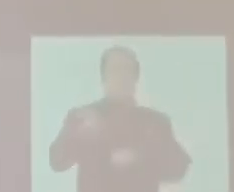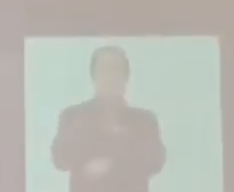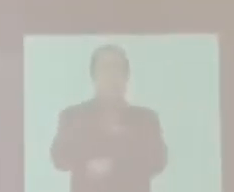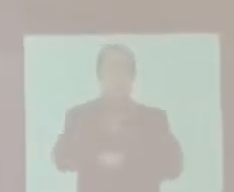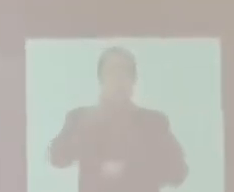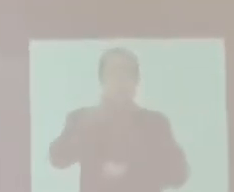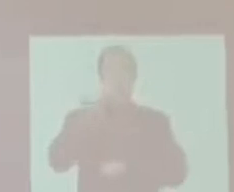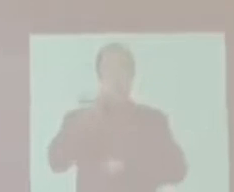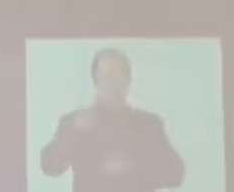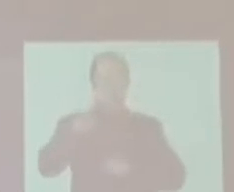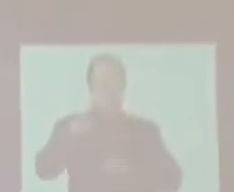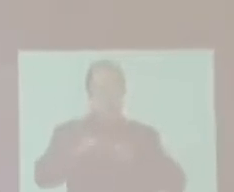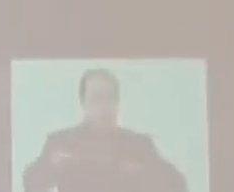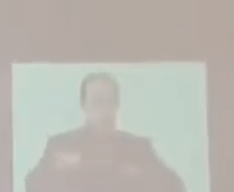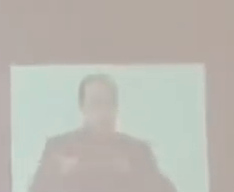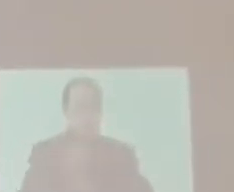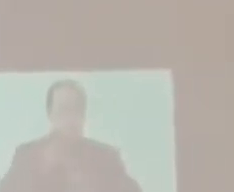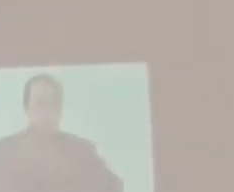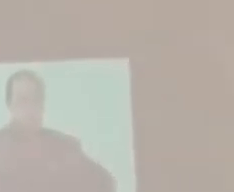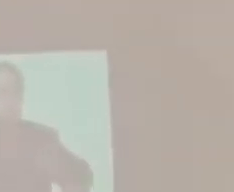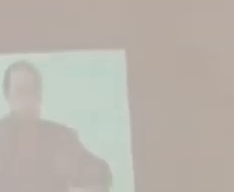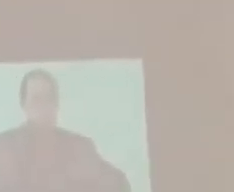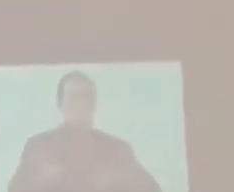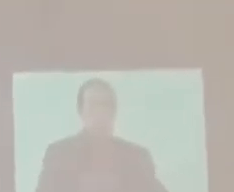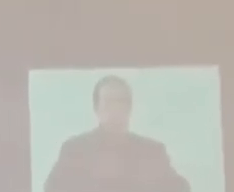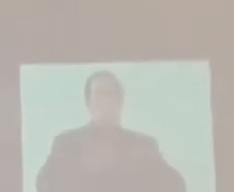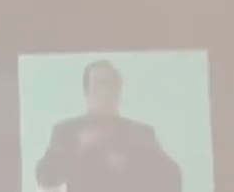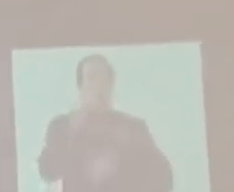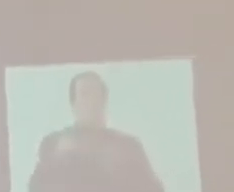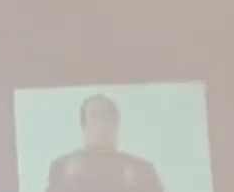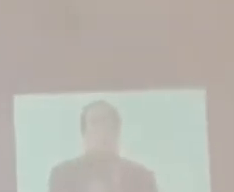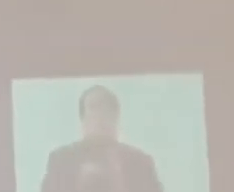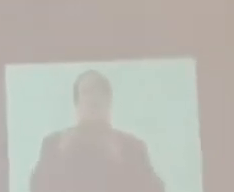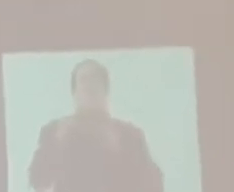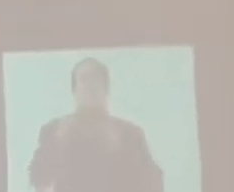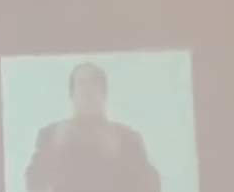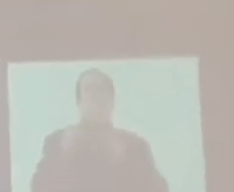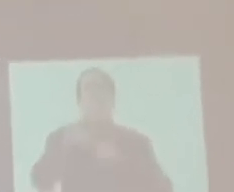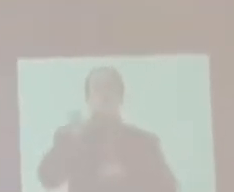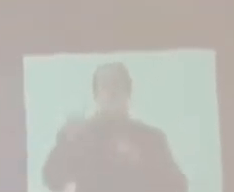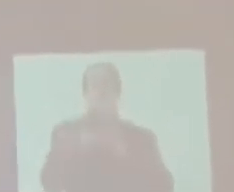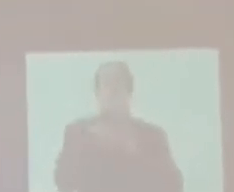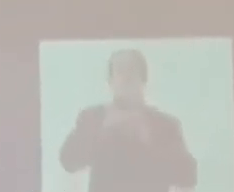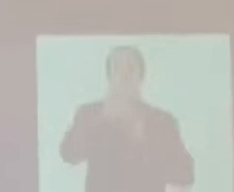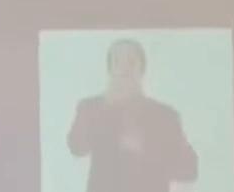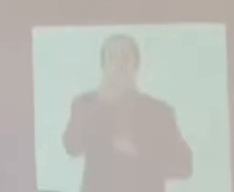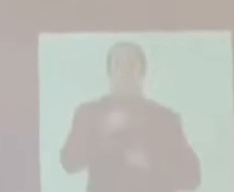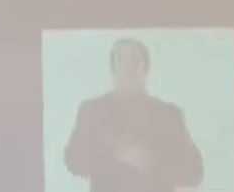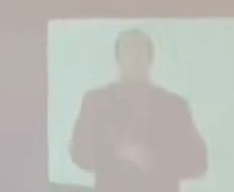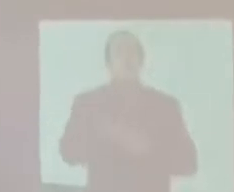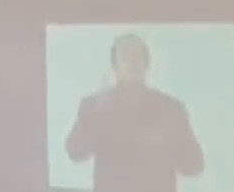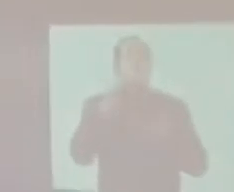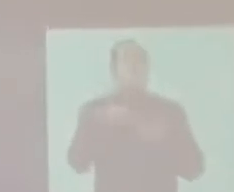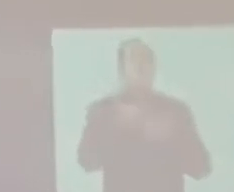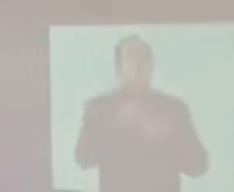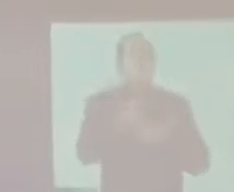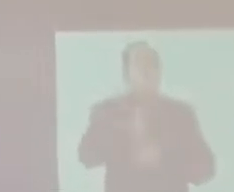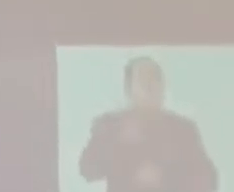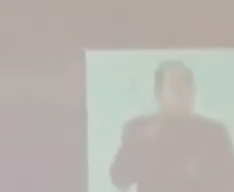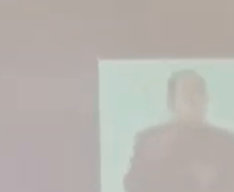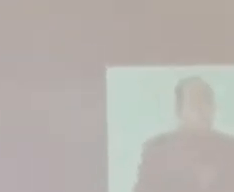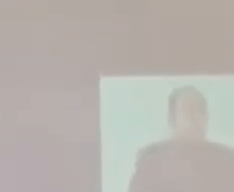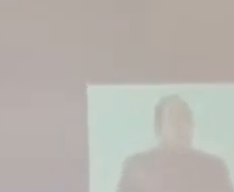Esta obra de 4.500 millones de pesos es equivalente a electrificar una